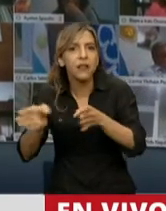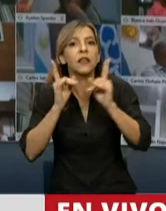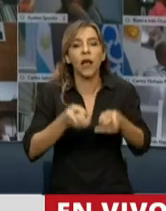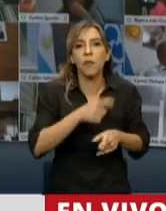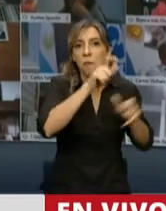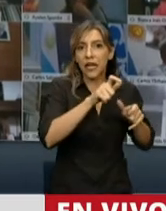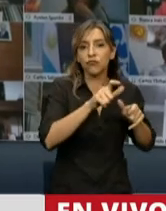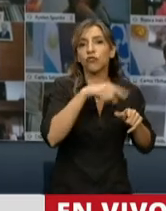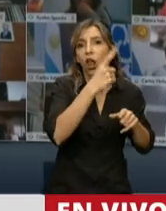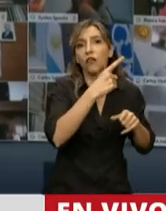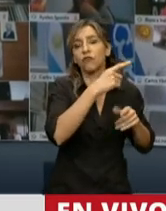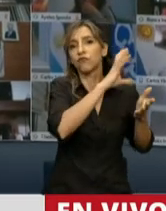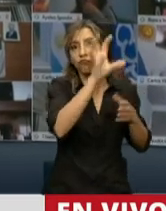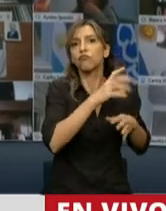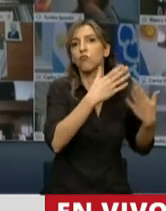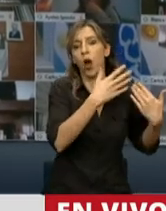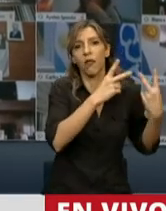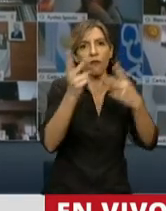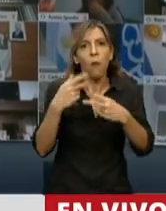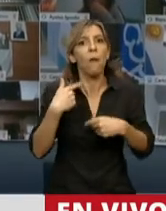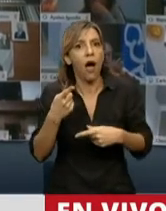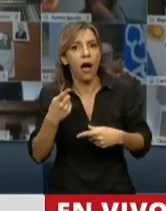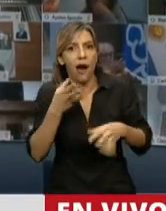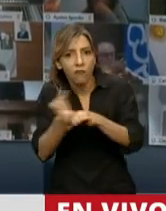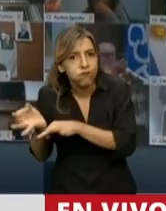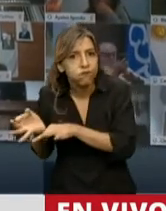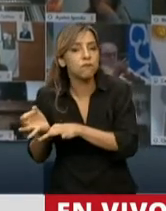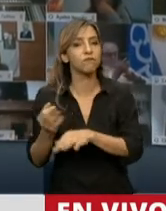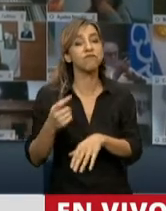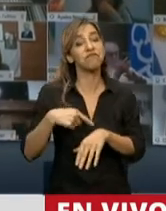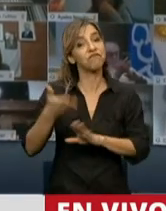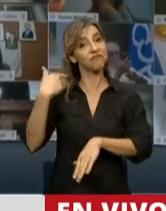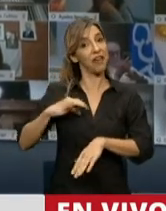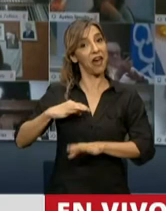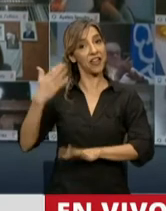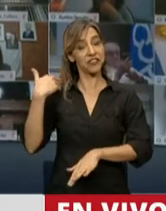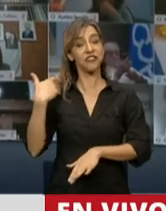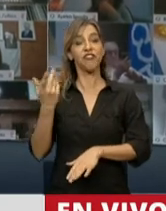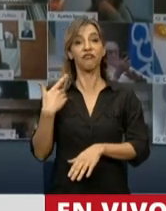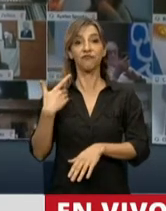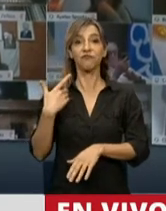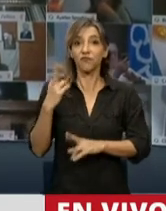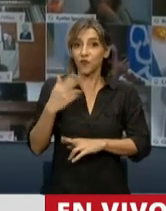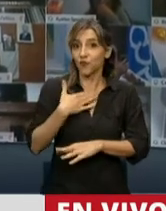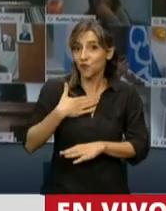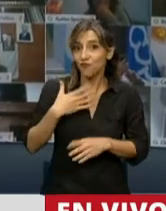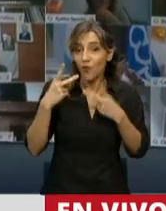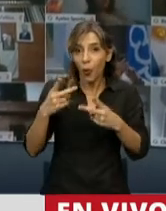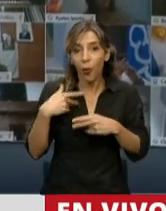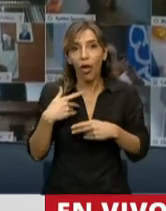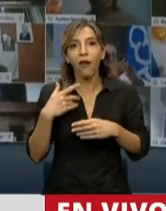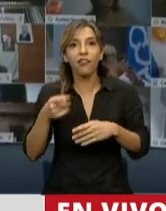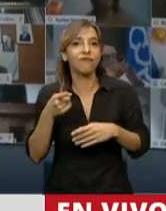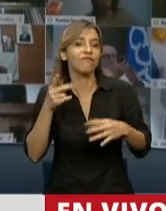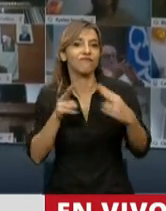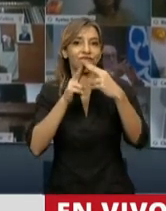enseñar el castellano. Cuando tuve la suerte de viajar a Malvinas hace unos años, estuve en contacto con algunos de estos chicos, ahora